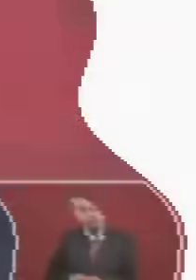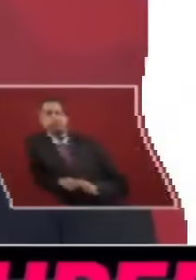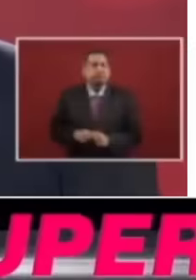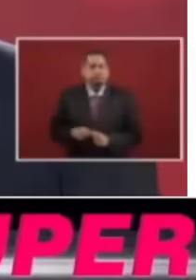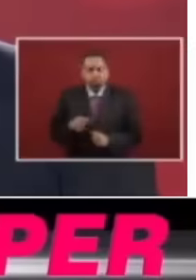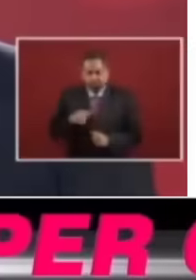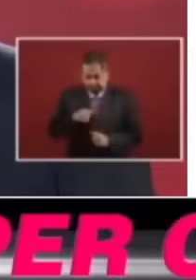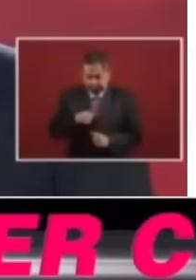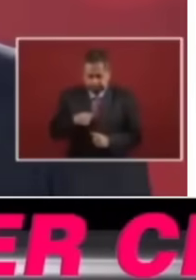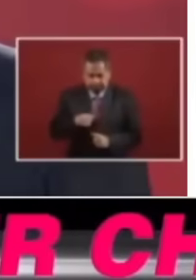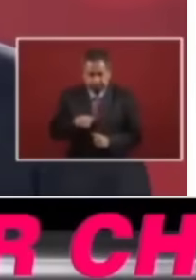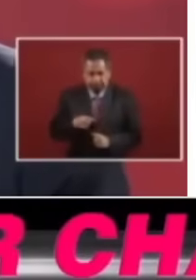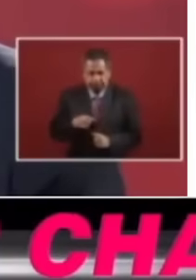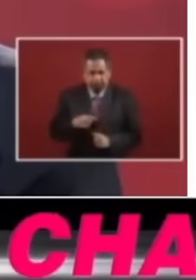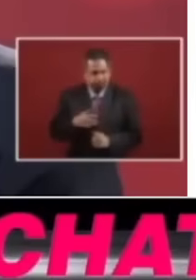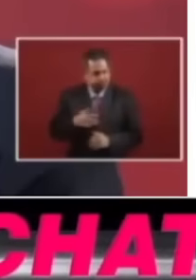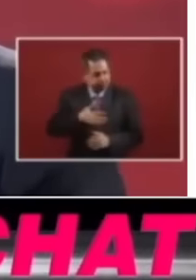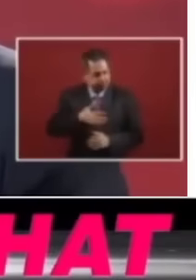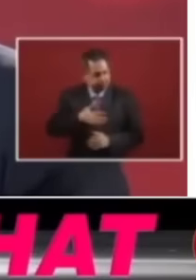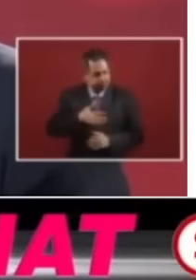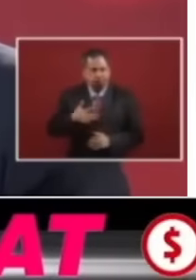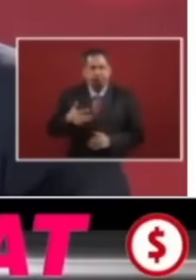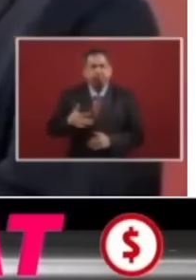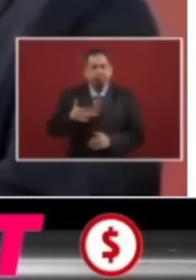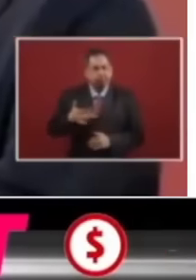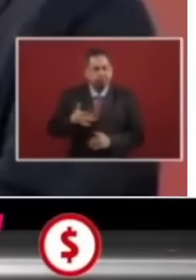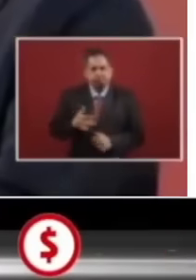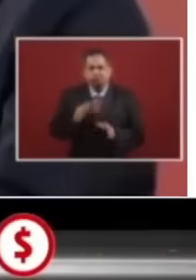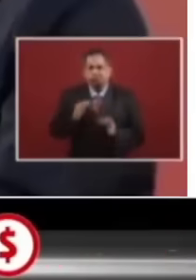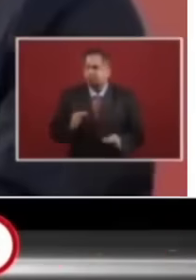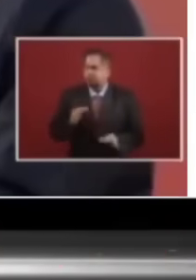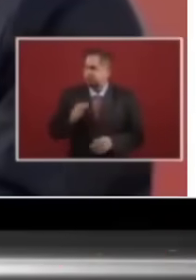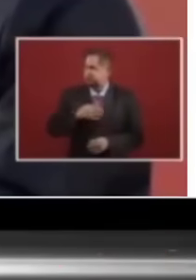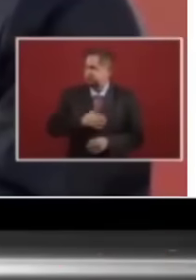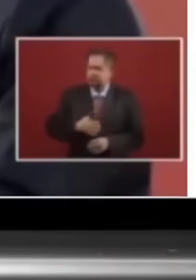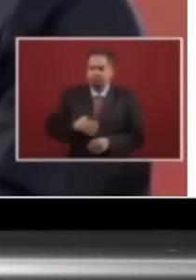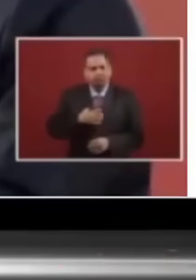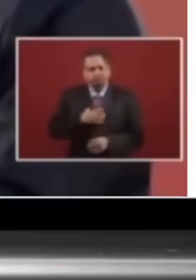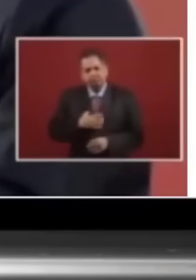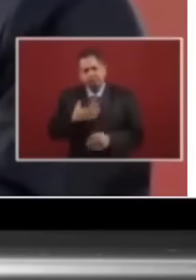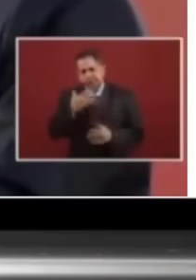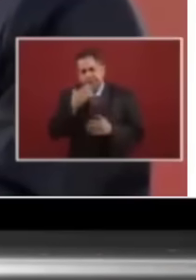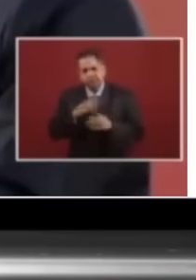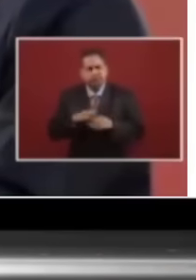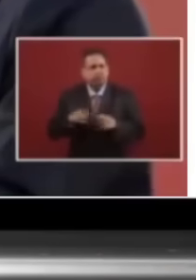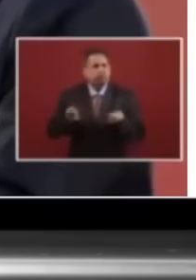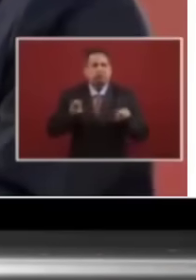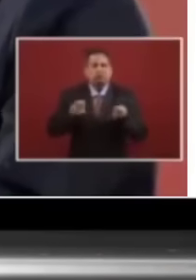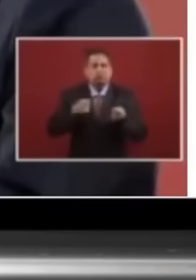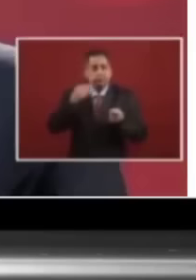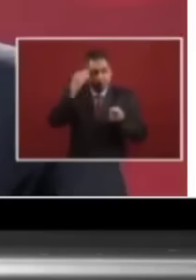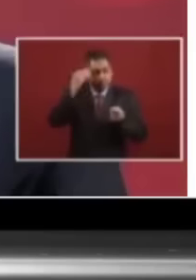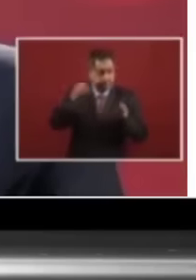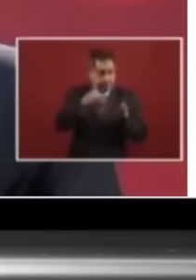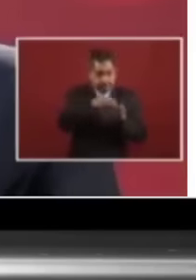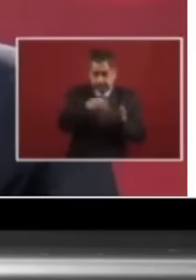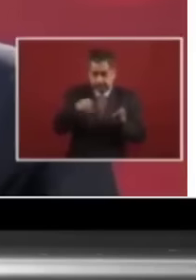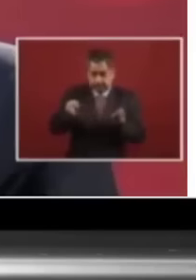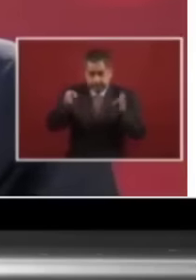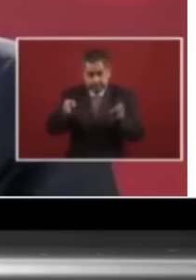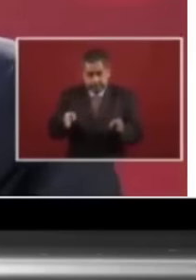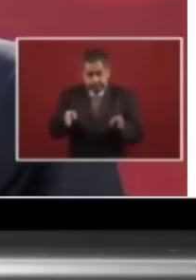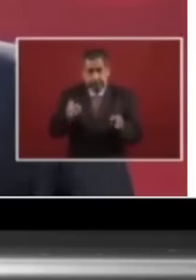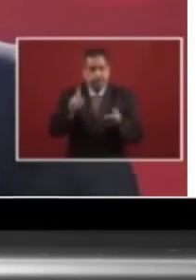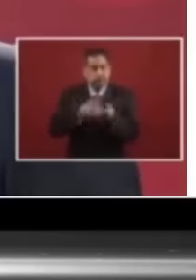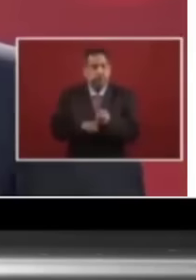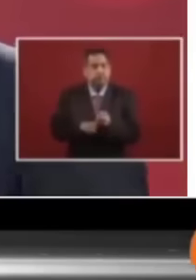tengo la dicha enorme de gobernar en un tiempo